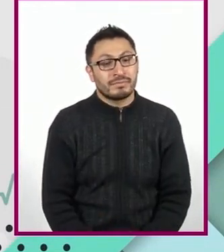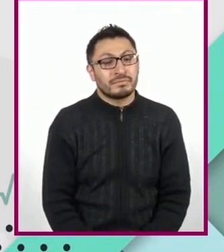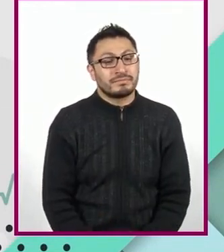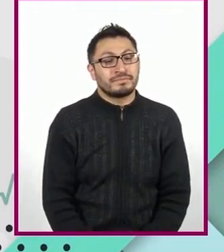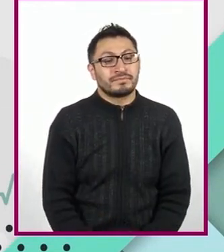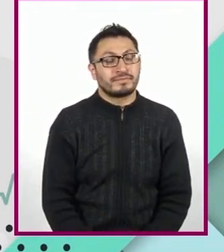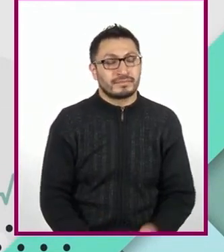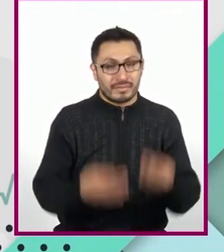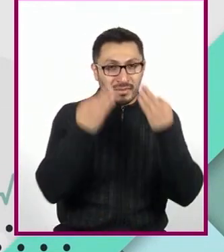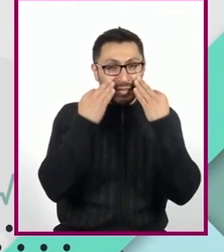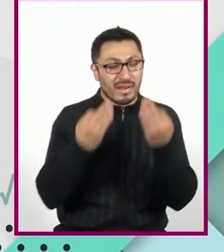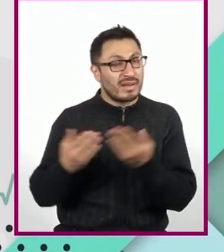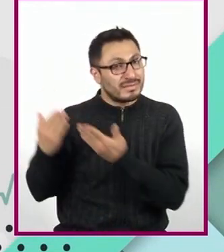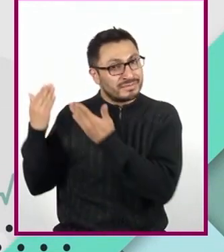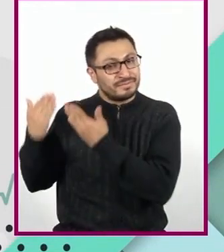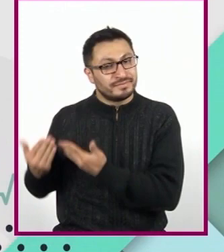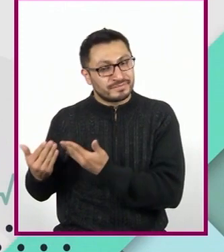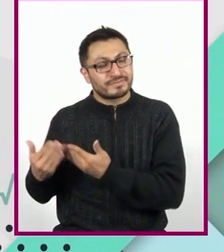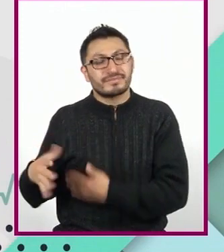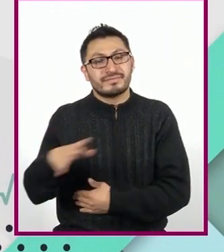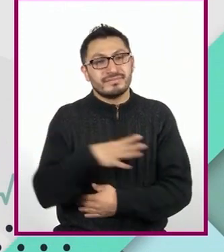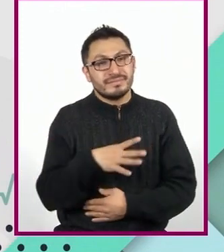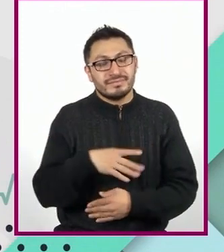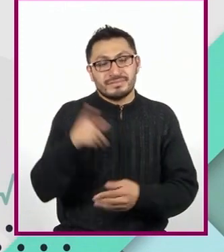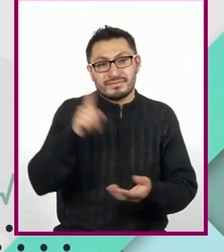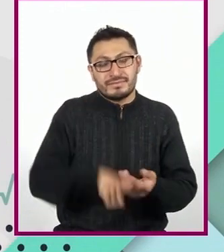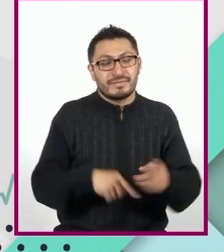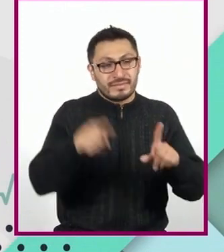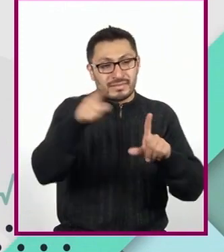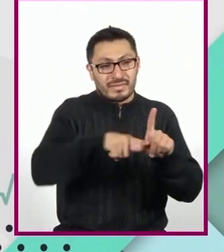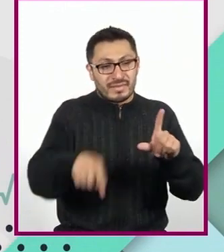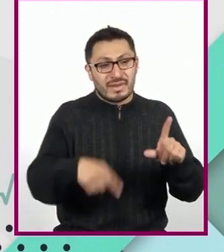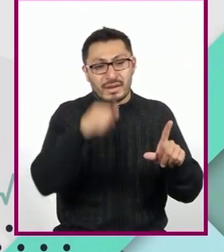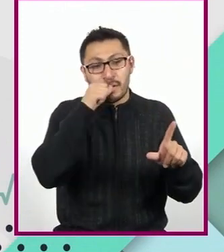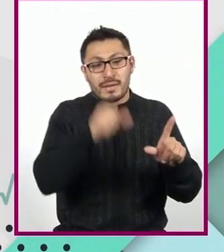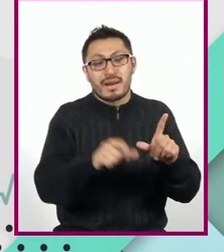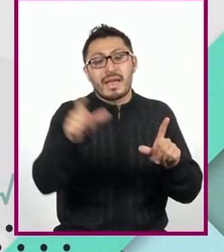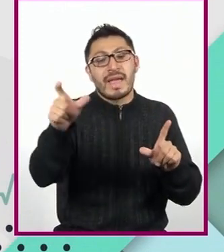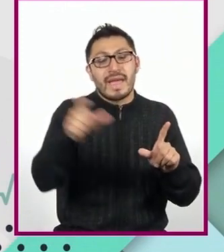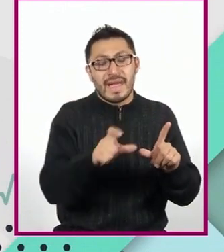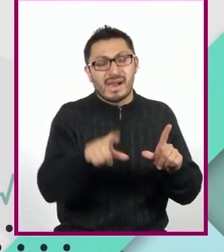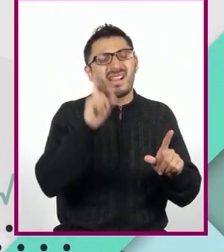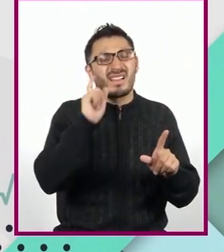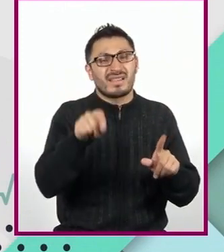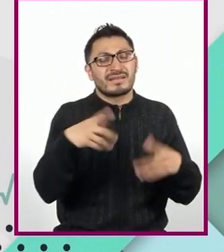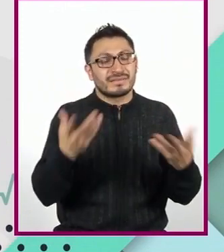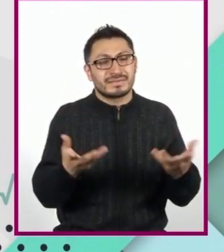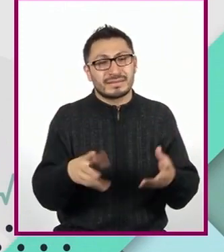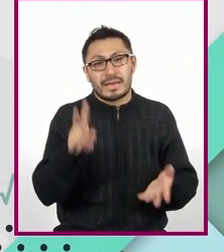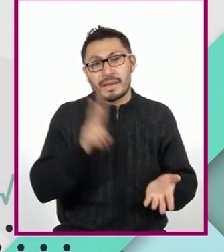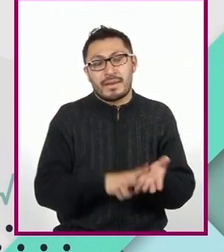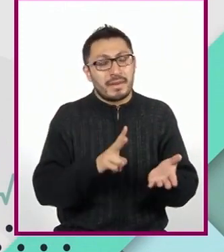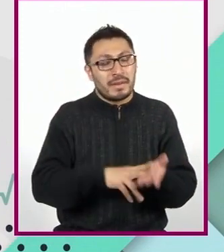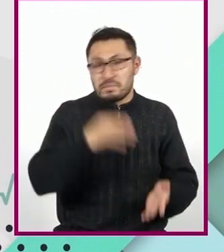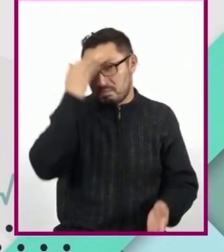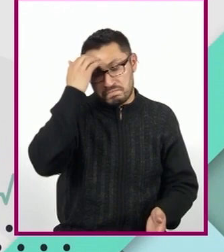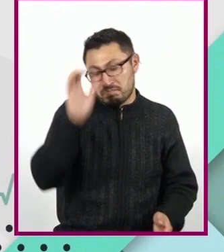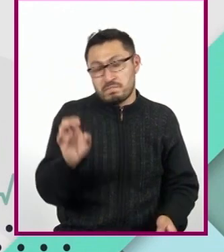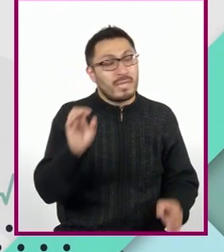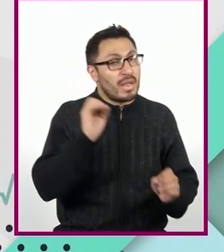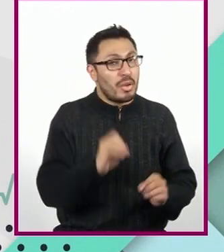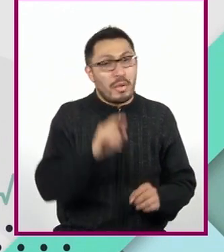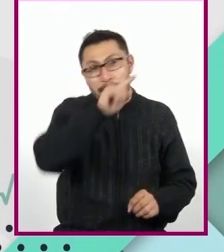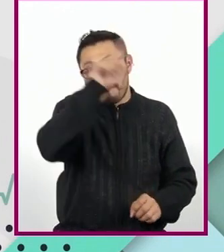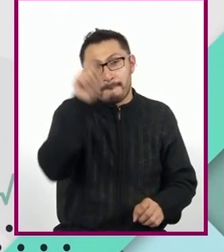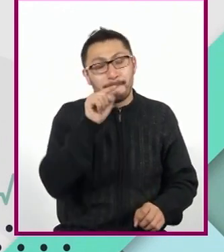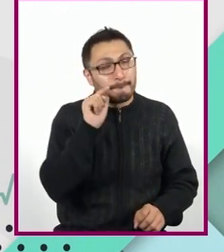Como podemos observar, en la imagen se encuentra un ángulo marcado con la letra X, es decir, que es un valor desconocido o una incógnita